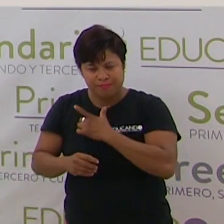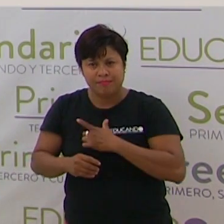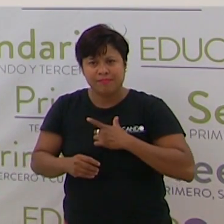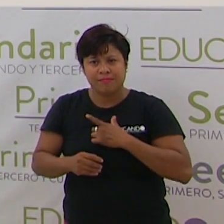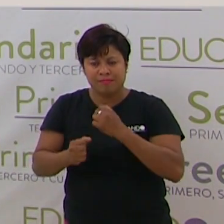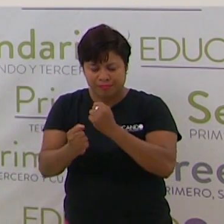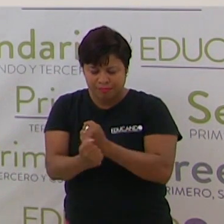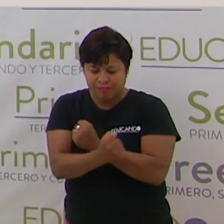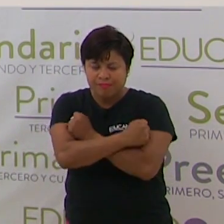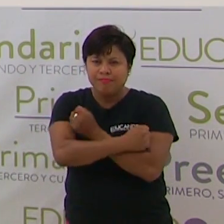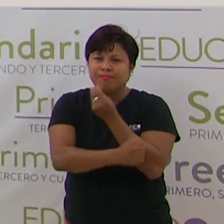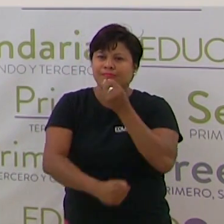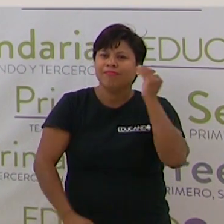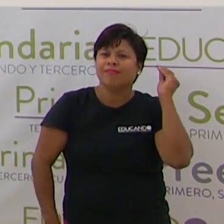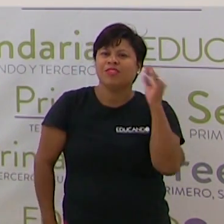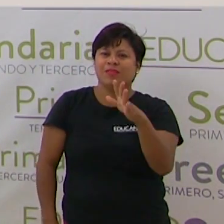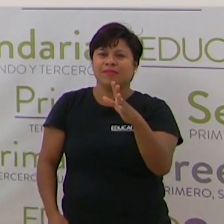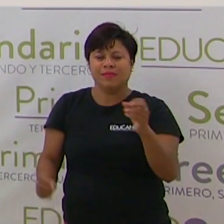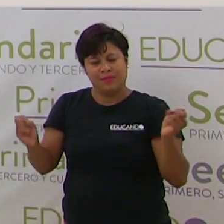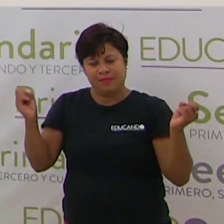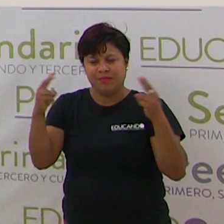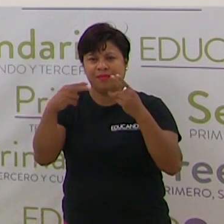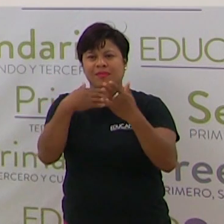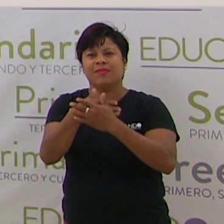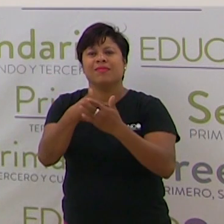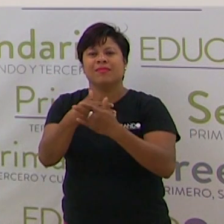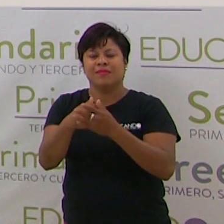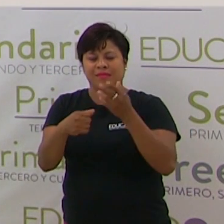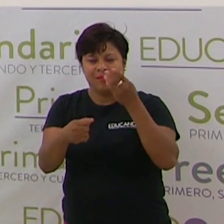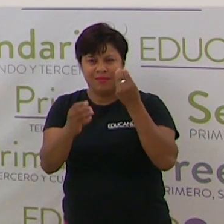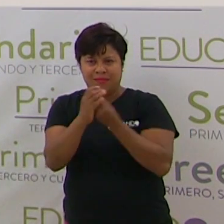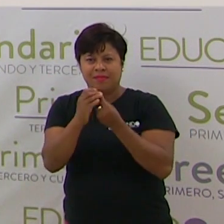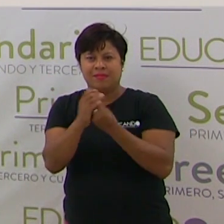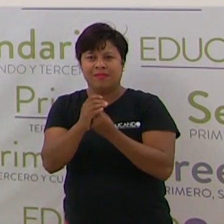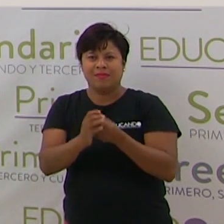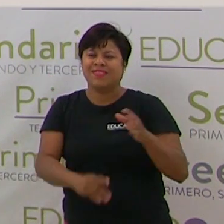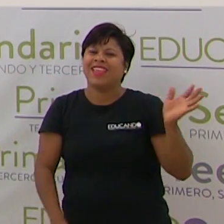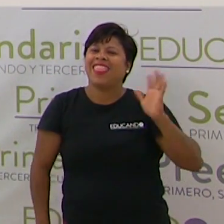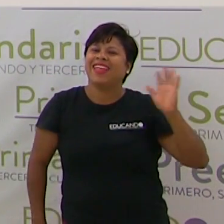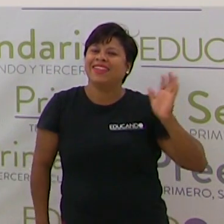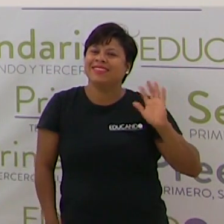fuertísimo abrazo, un grandísimo beso y nos vemos para la próxima sesión.